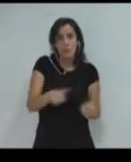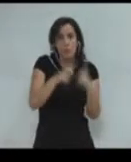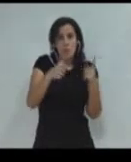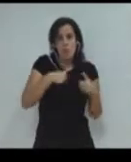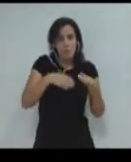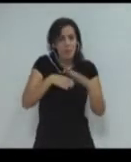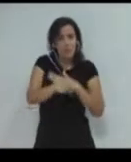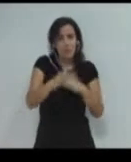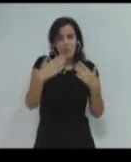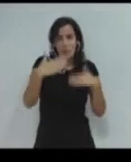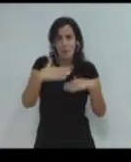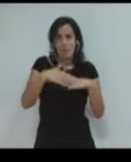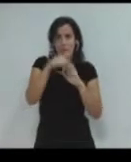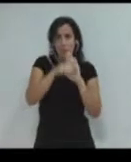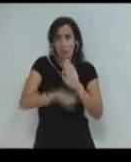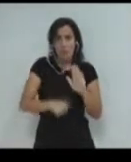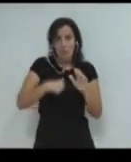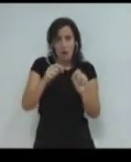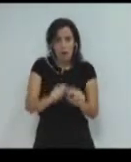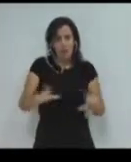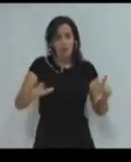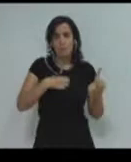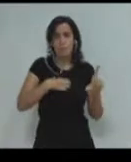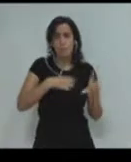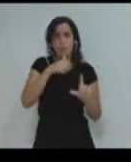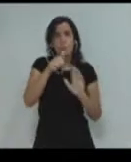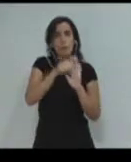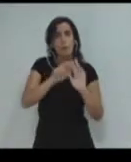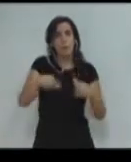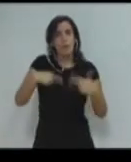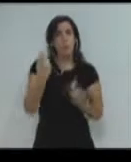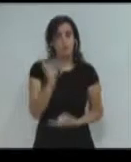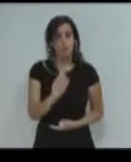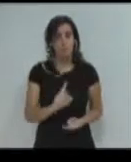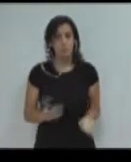no voy a poder abrir ese documento porque el programa no me lo va a permitir.